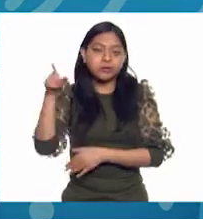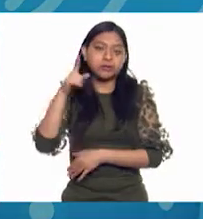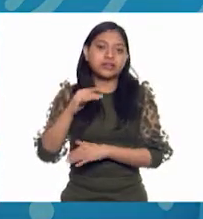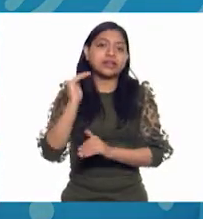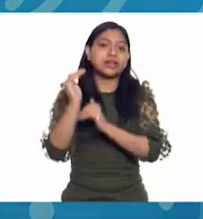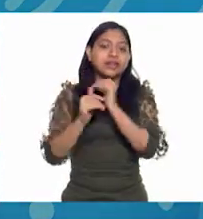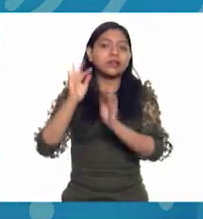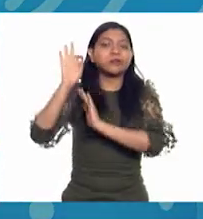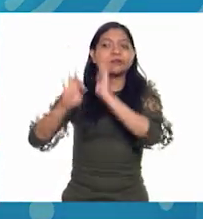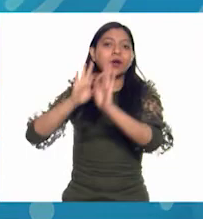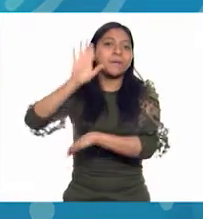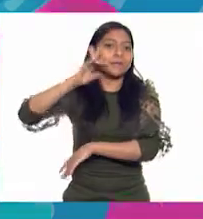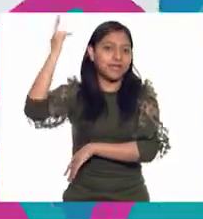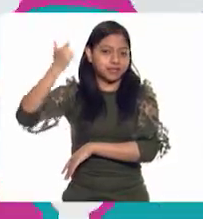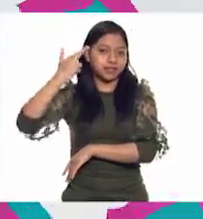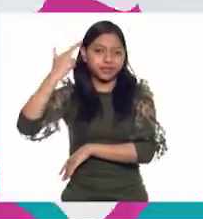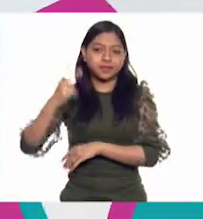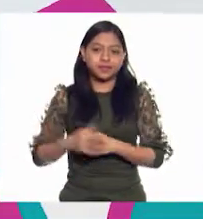fue tratado como rey.